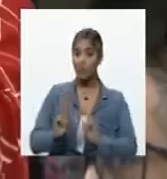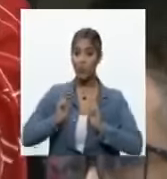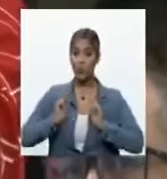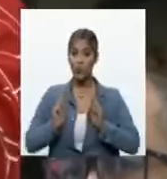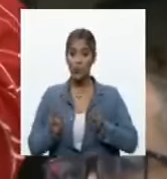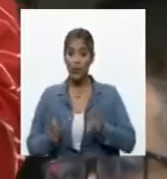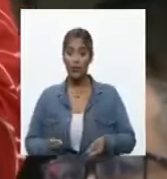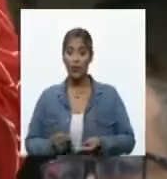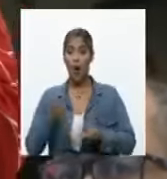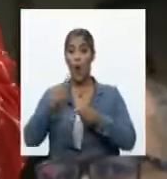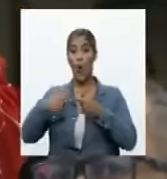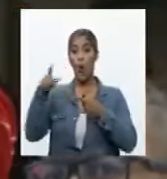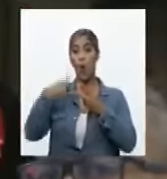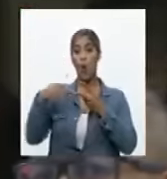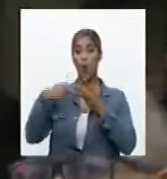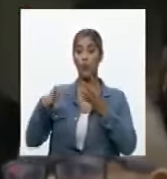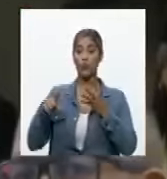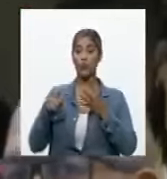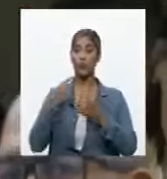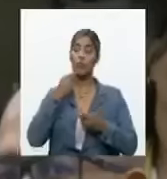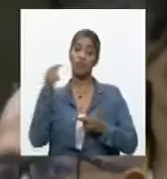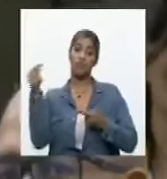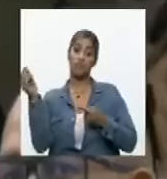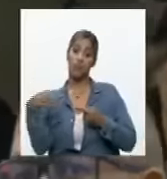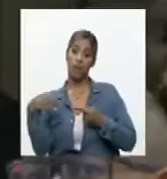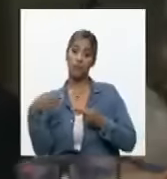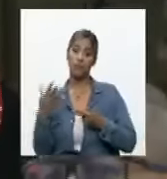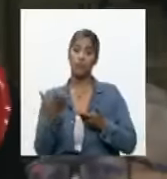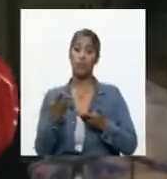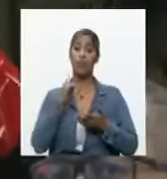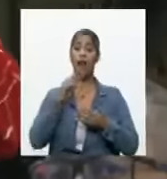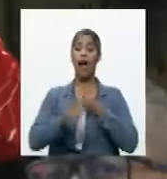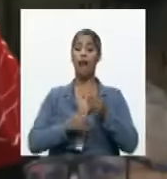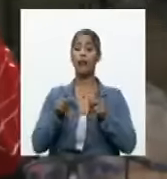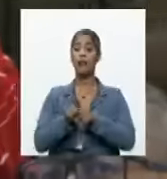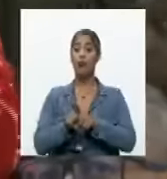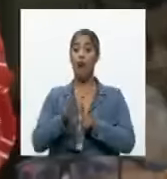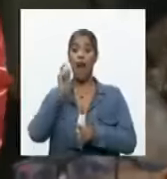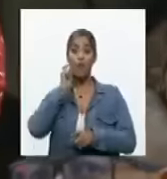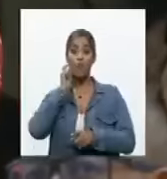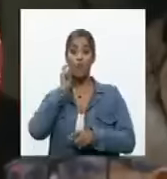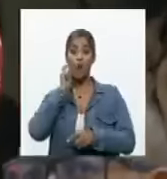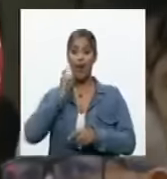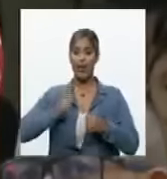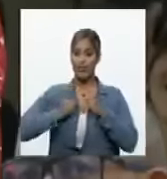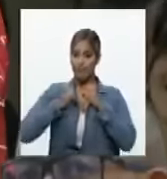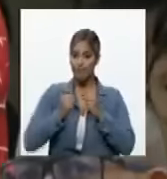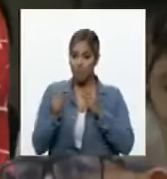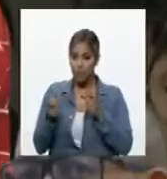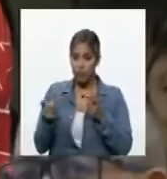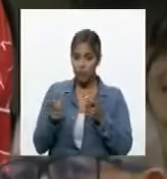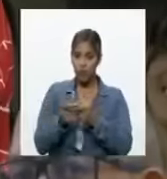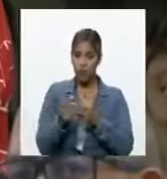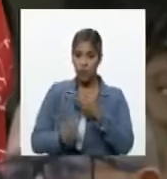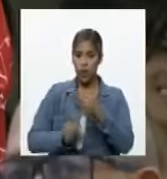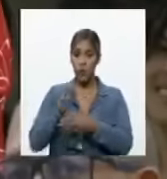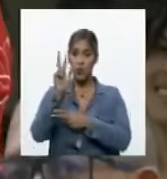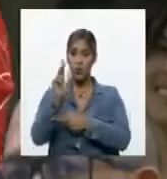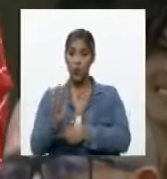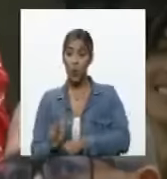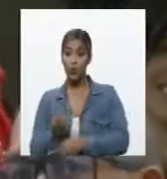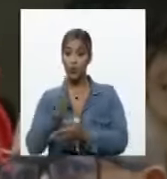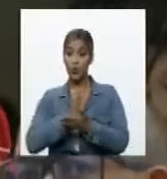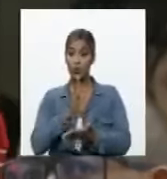y otra serie de cosas que hacen que la mujer revolucionaria en Venezuela se reúna cada año